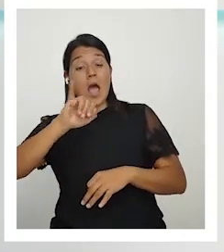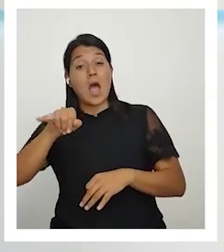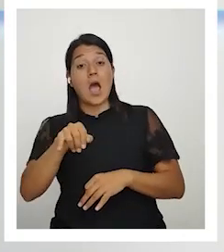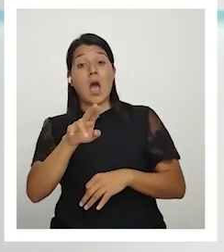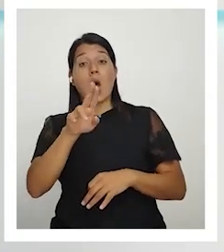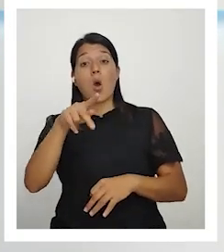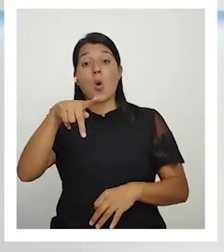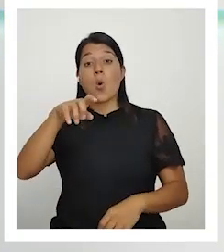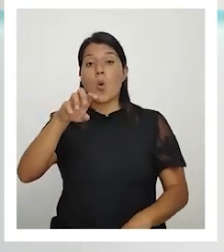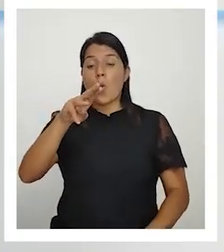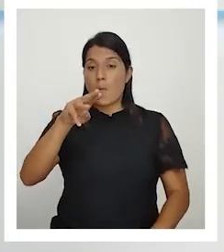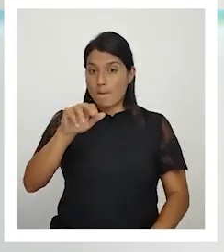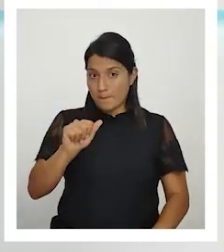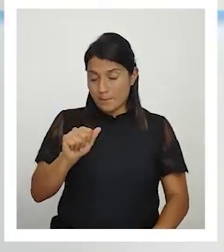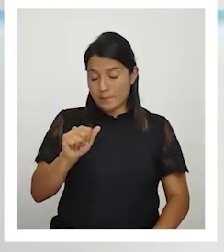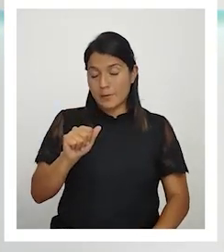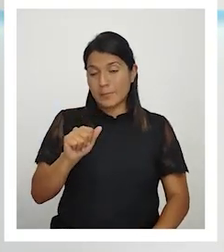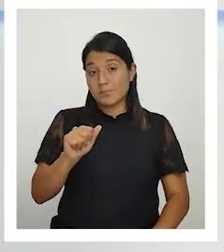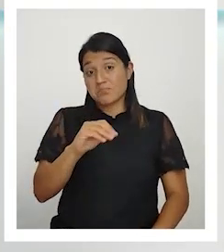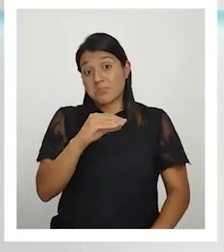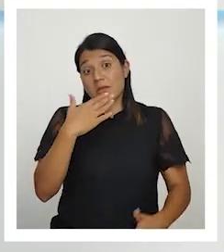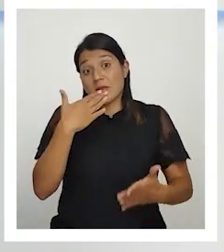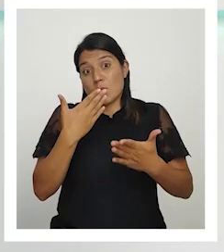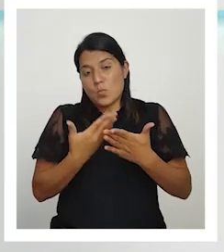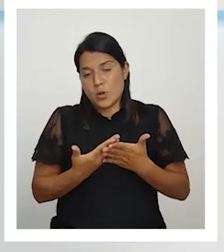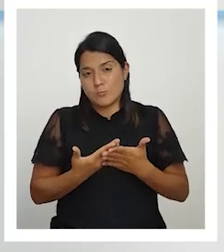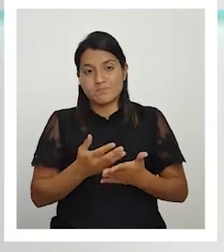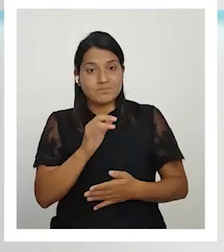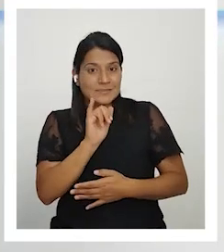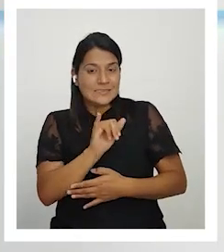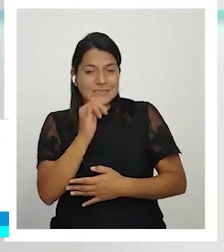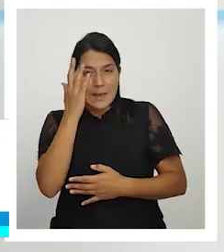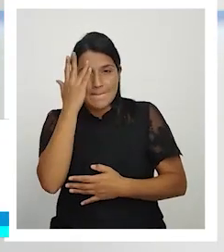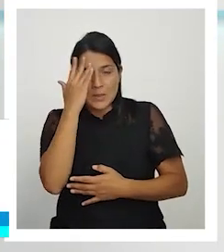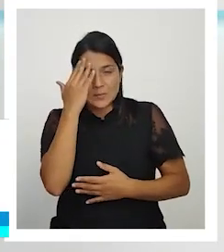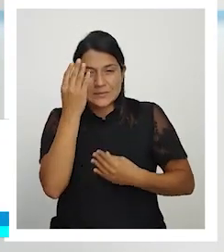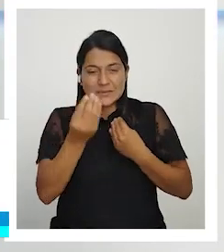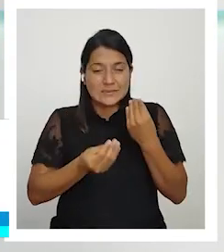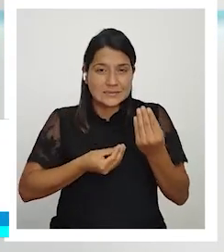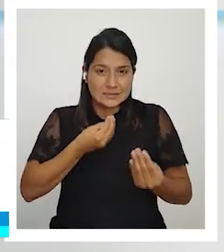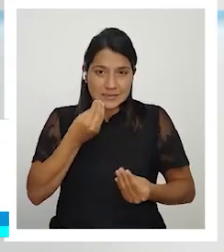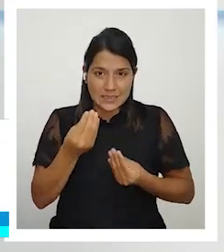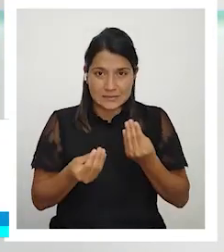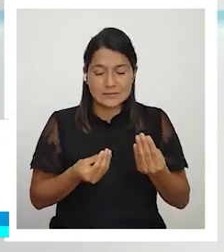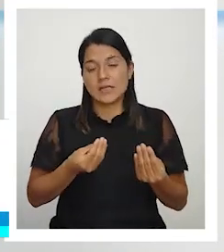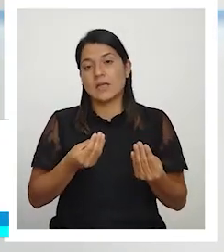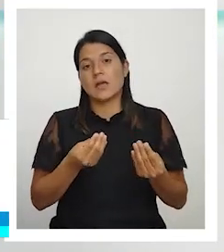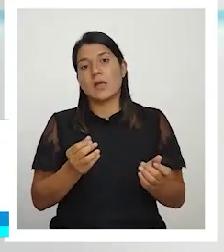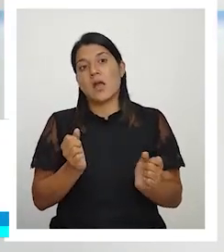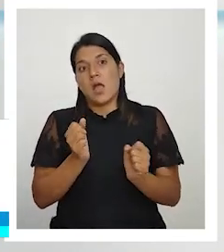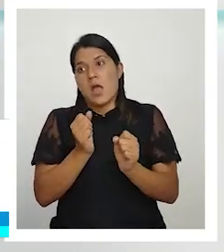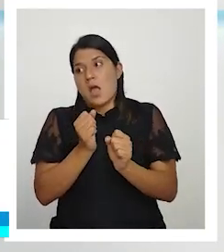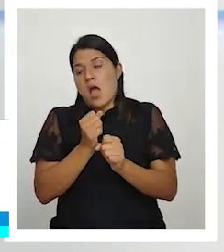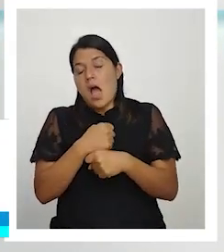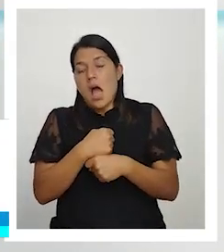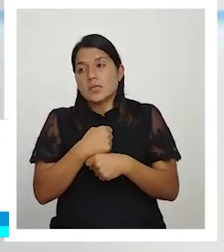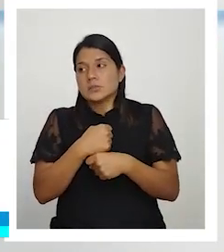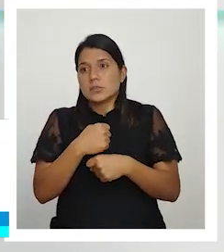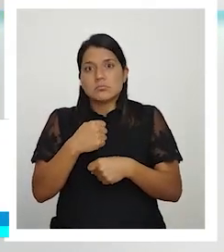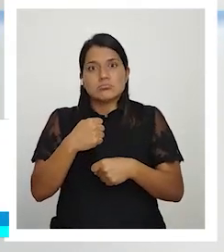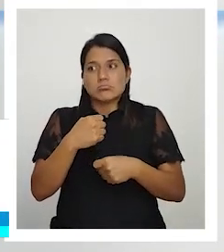Nacional. Bueno, y esta preocupación nos lleva definitivamente a decirlo, ¿verdad?, y transparentarlo, puesto